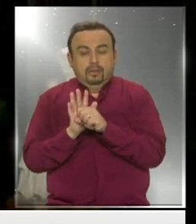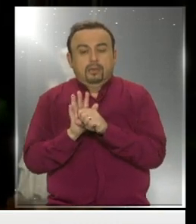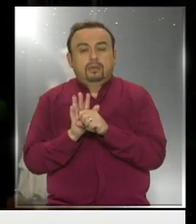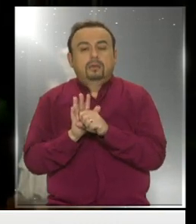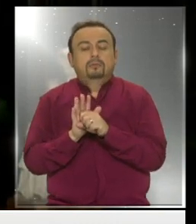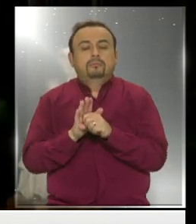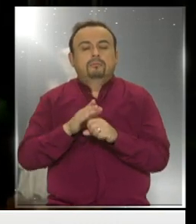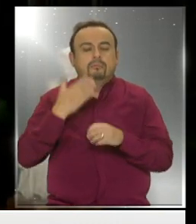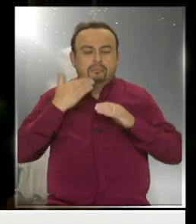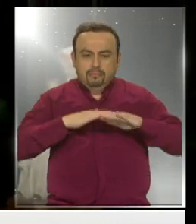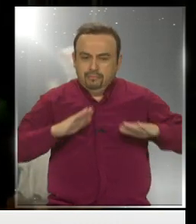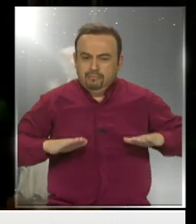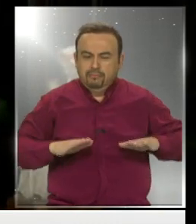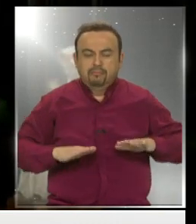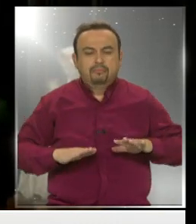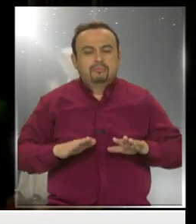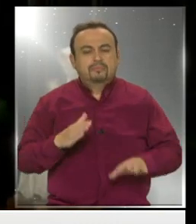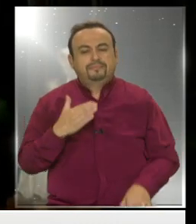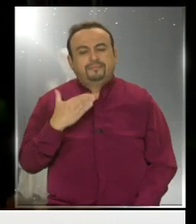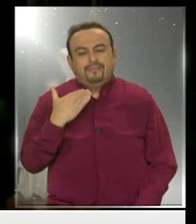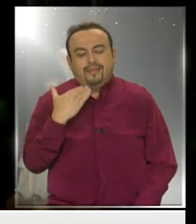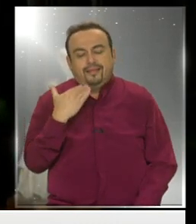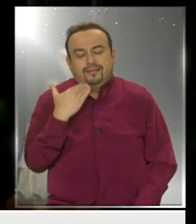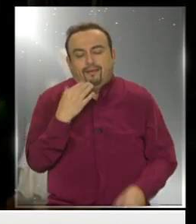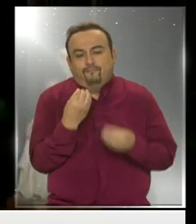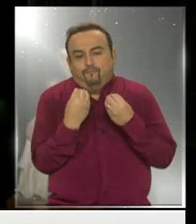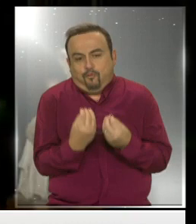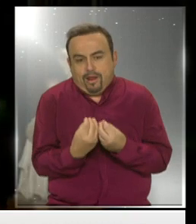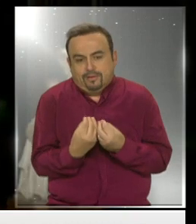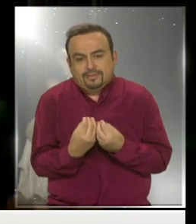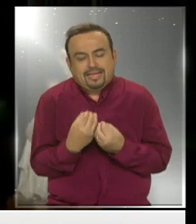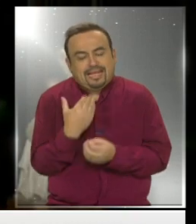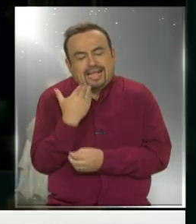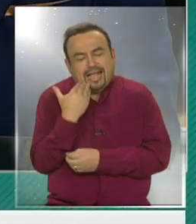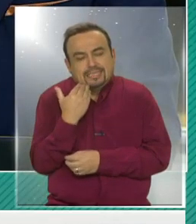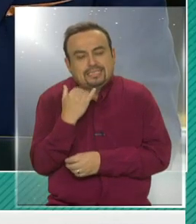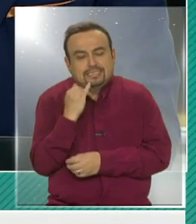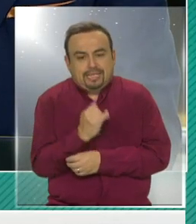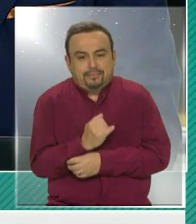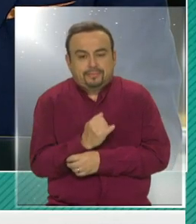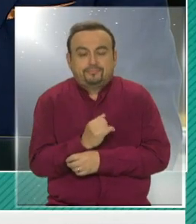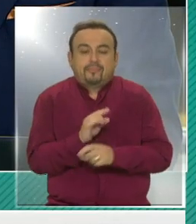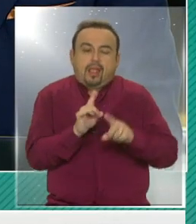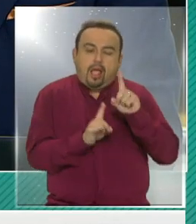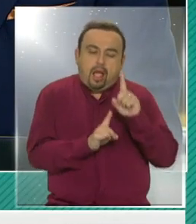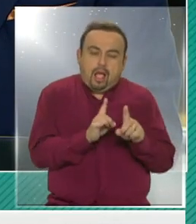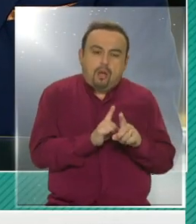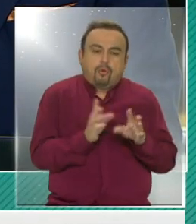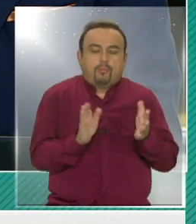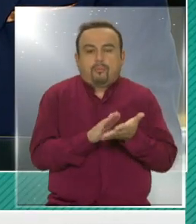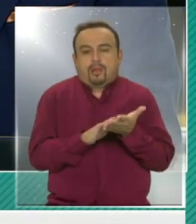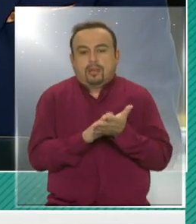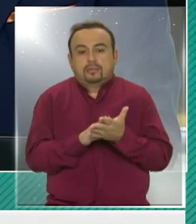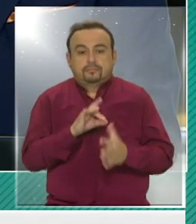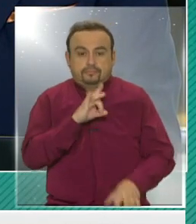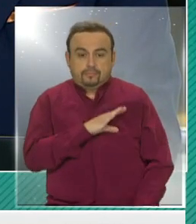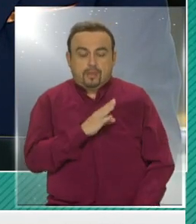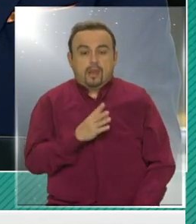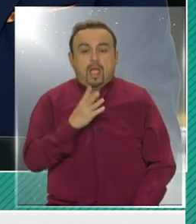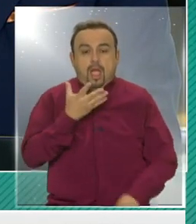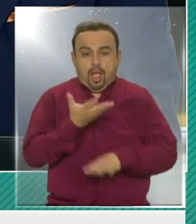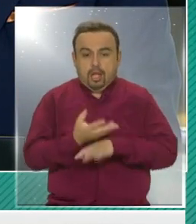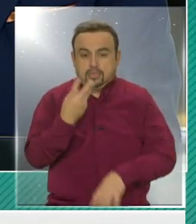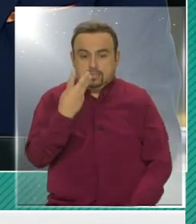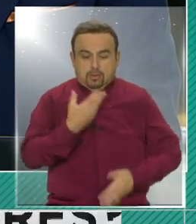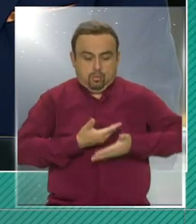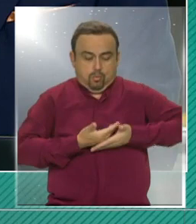benigno con los niños casi siempre claro lo que pasa es que siempre se producen excepciones en este caso por ejemplo en chile hay tres guaguas